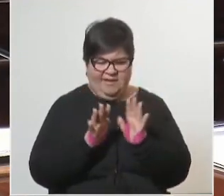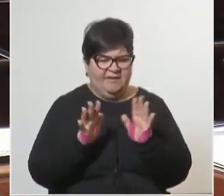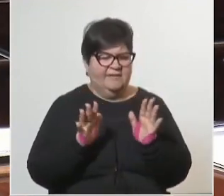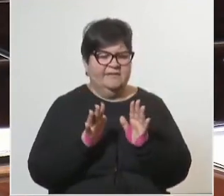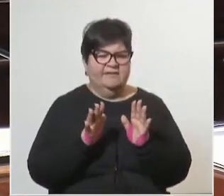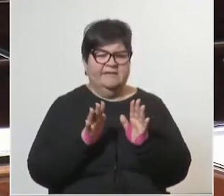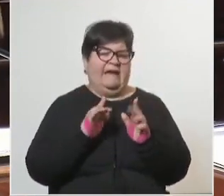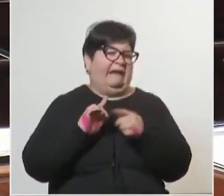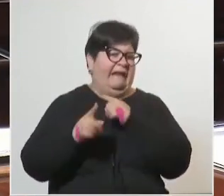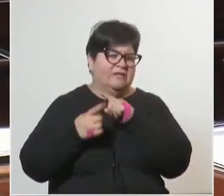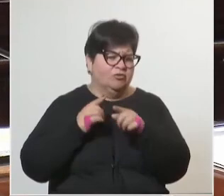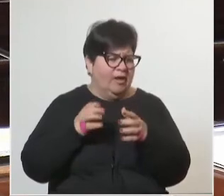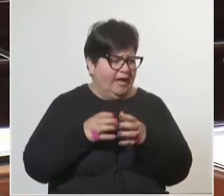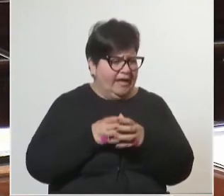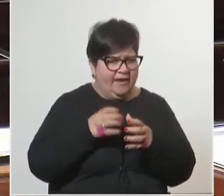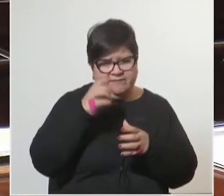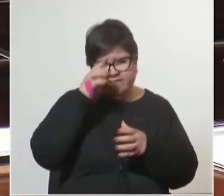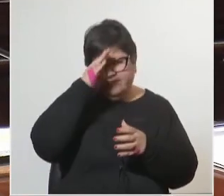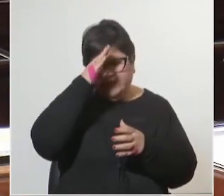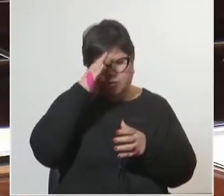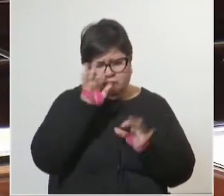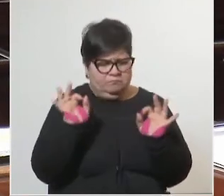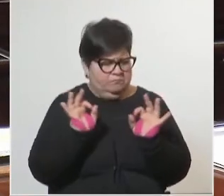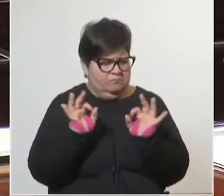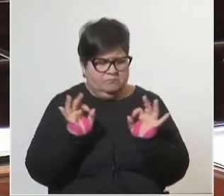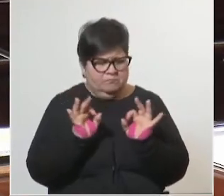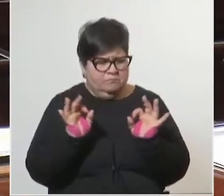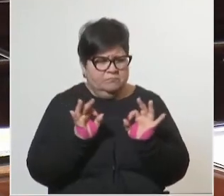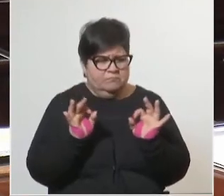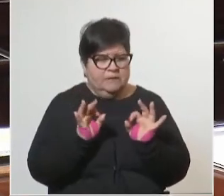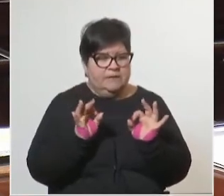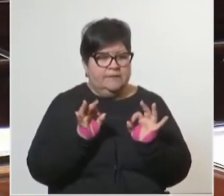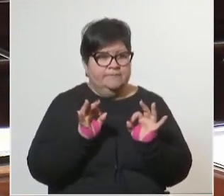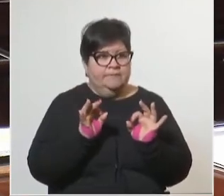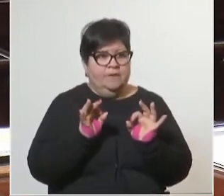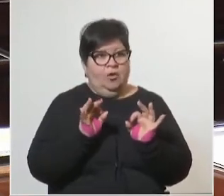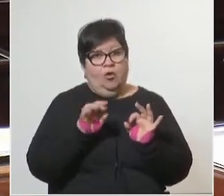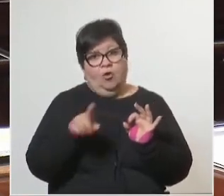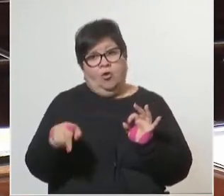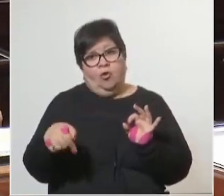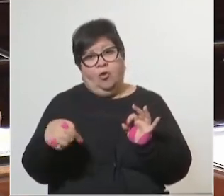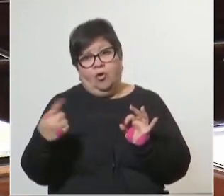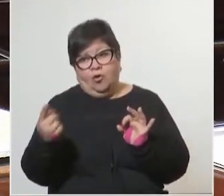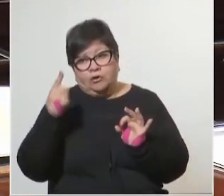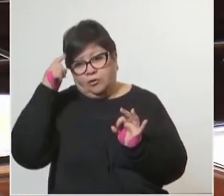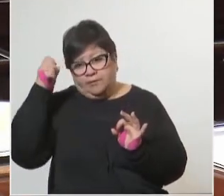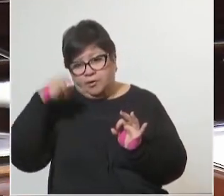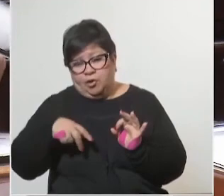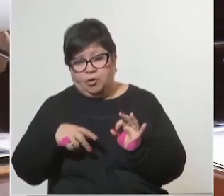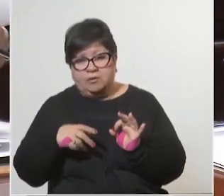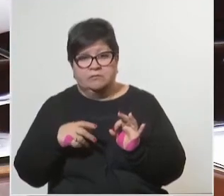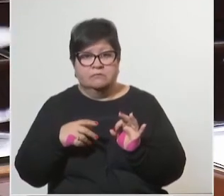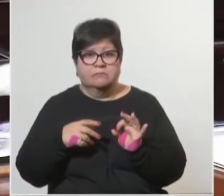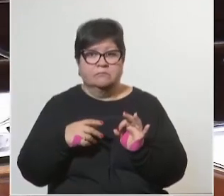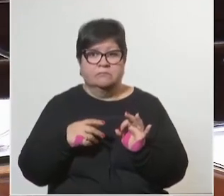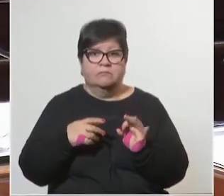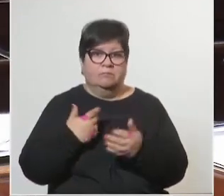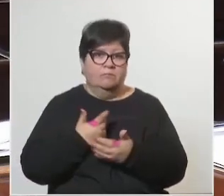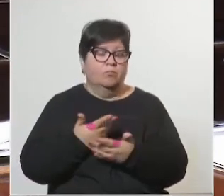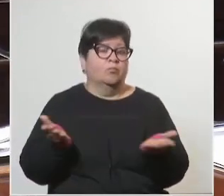Abierto, críticos en muchas oportunidades de otras posiciones de Cabildo Abierto,